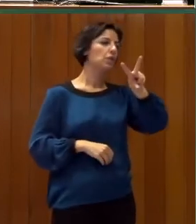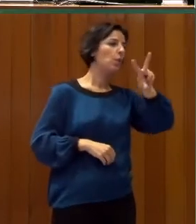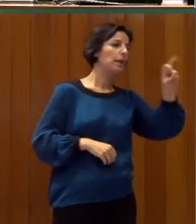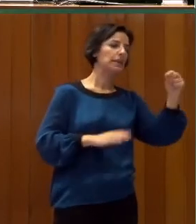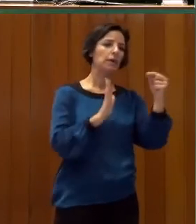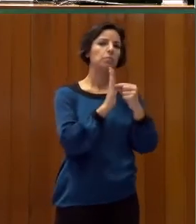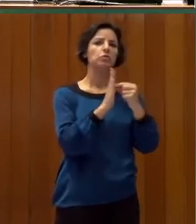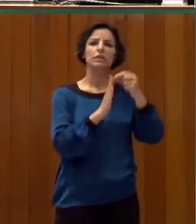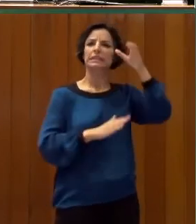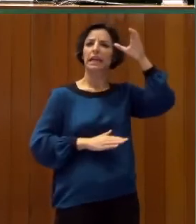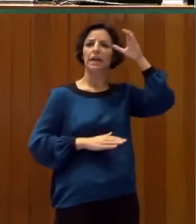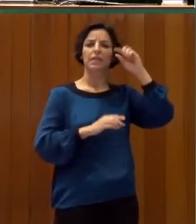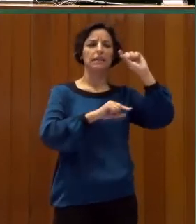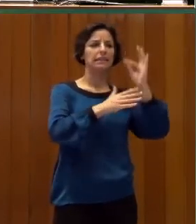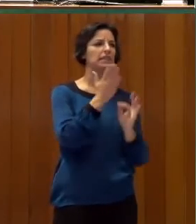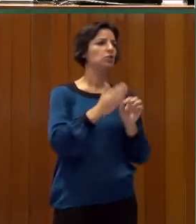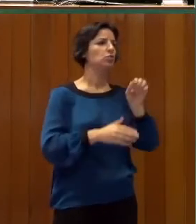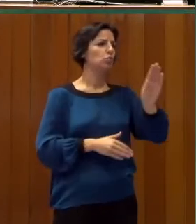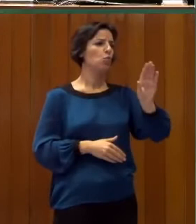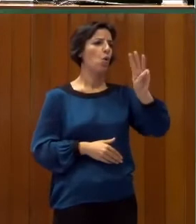test de inteligencia WISE.